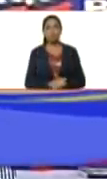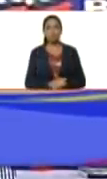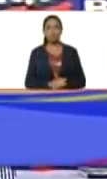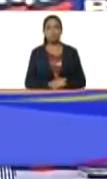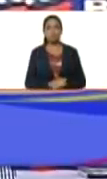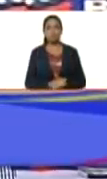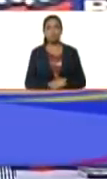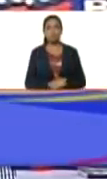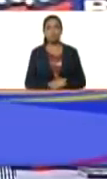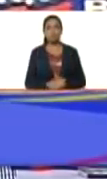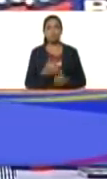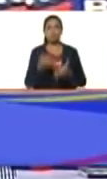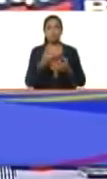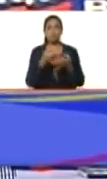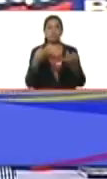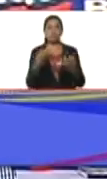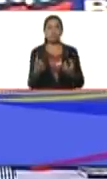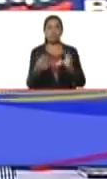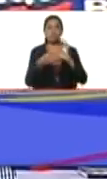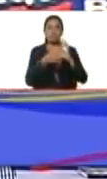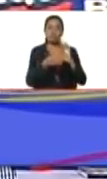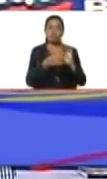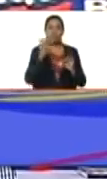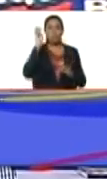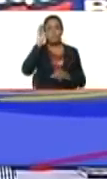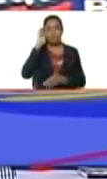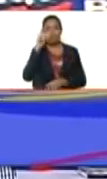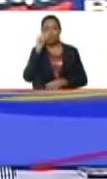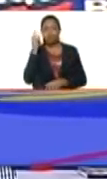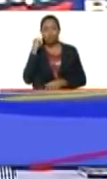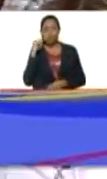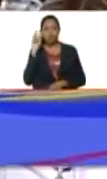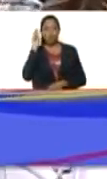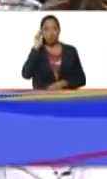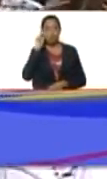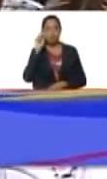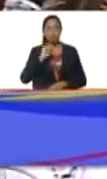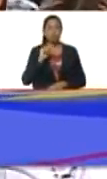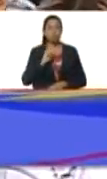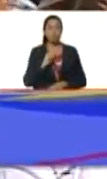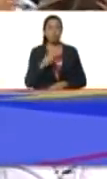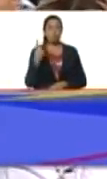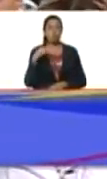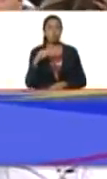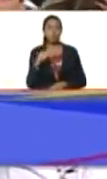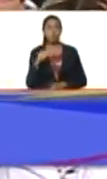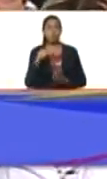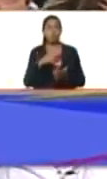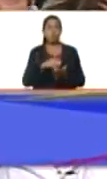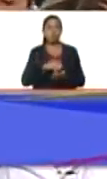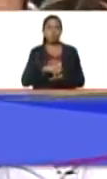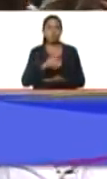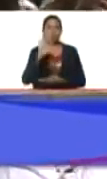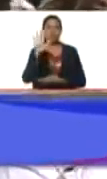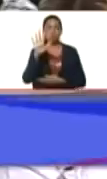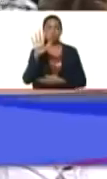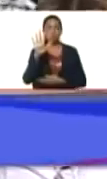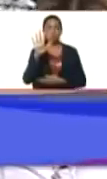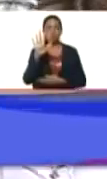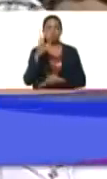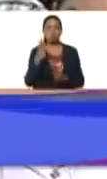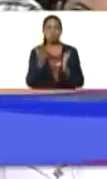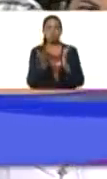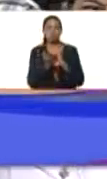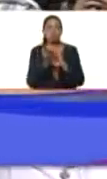Correcto. ¿Y están articulados los maestros, las maestras, los profesores? Sí, tenemos un déficit de 5